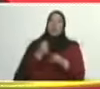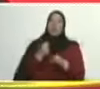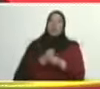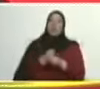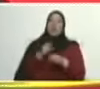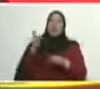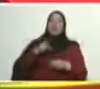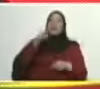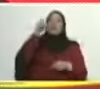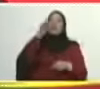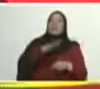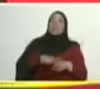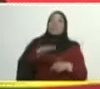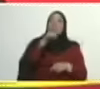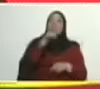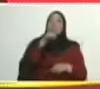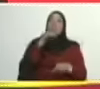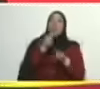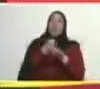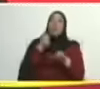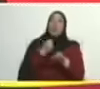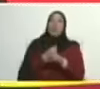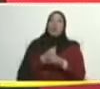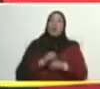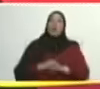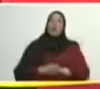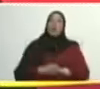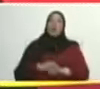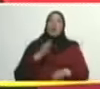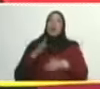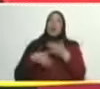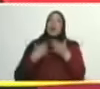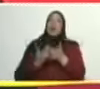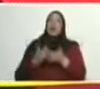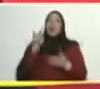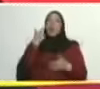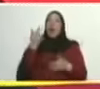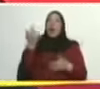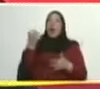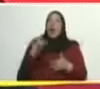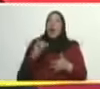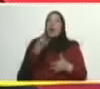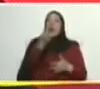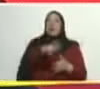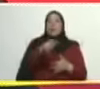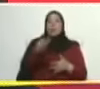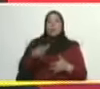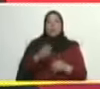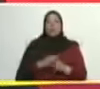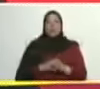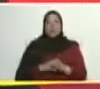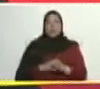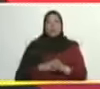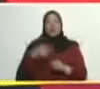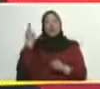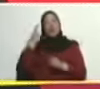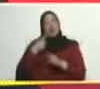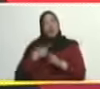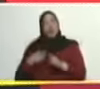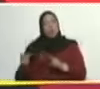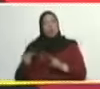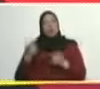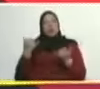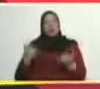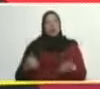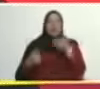nuestros esfuerzos a lograr una convivencia pacífica en el planeta. Por otro lado, en